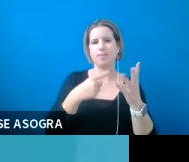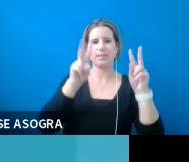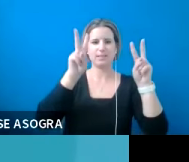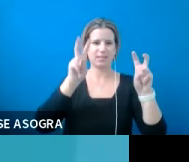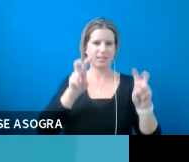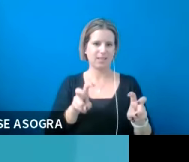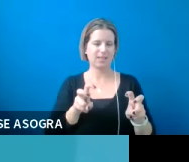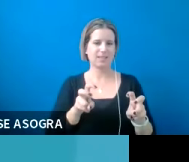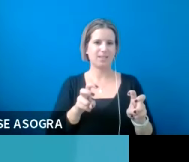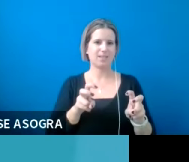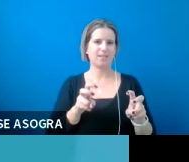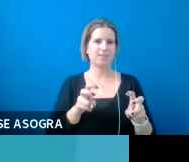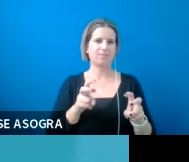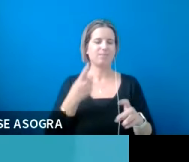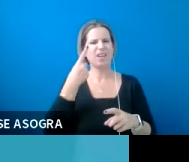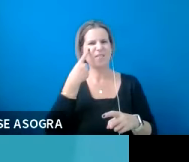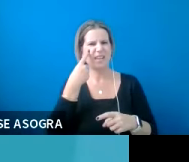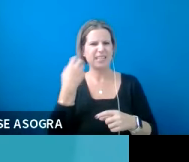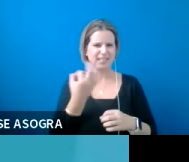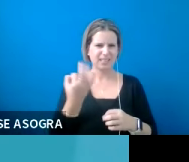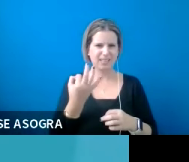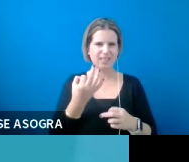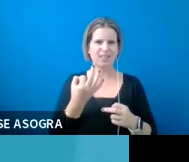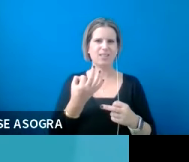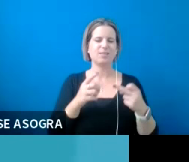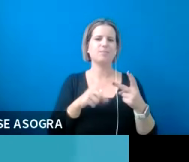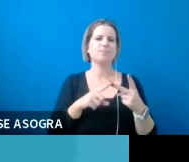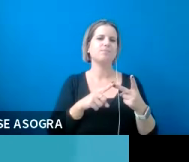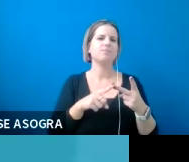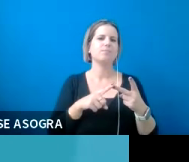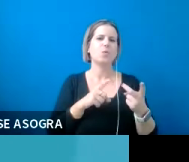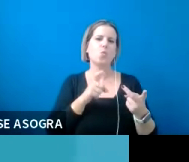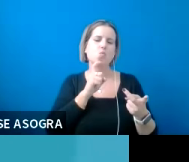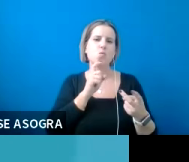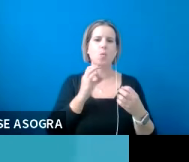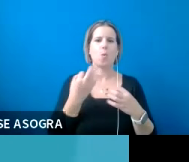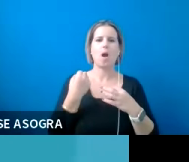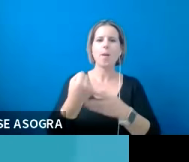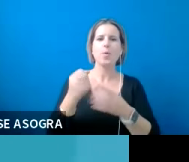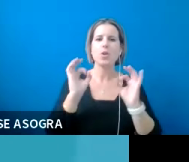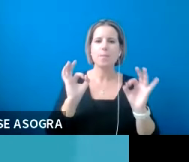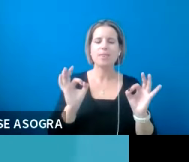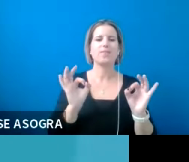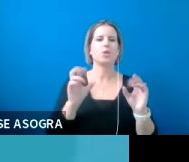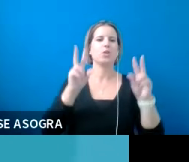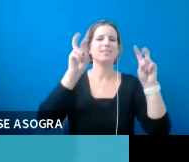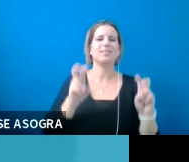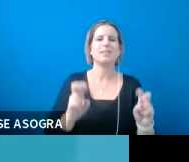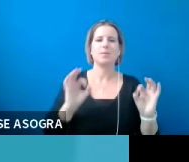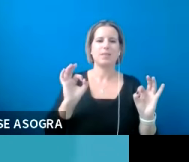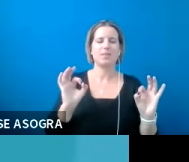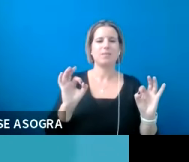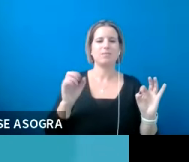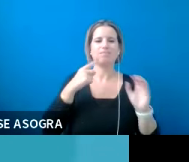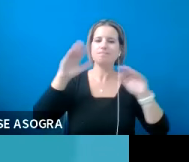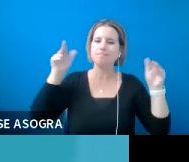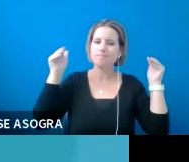como en qué hay que fijarse cómo abordar apoyos específicos y cuestiones muy concretas como digo va